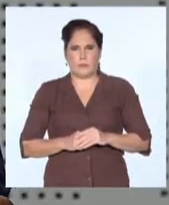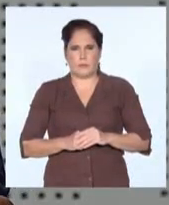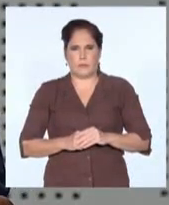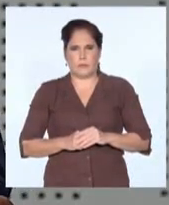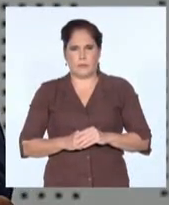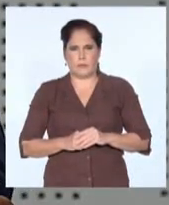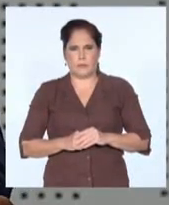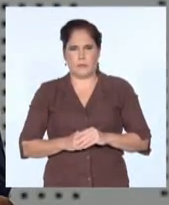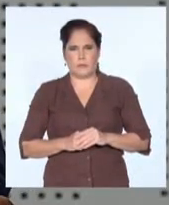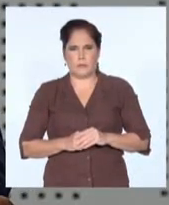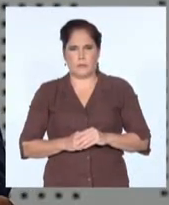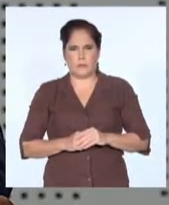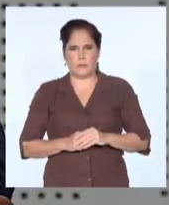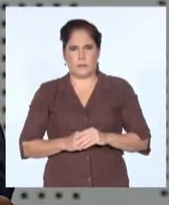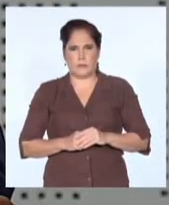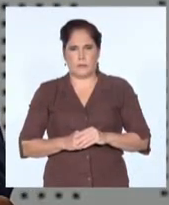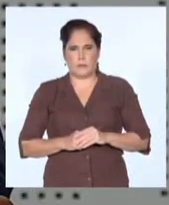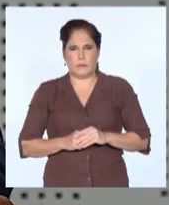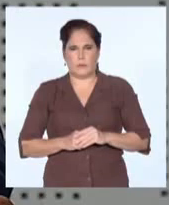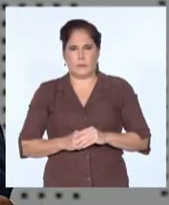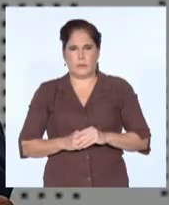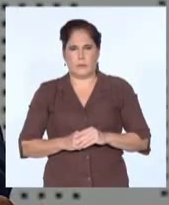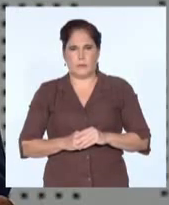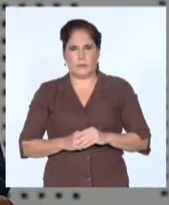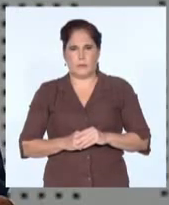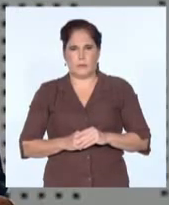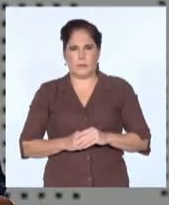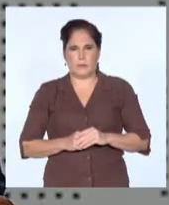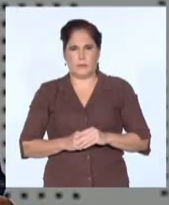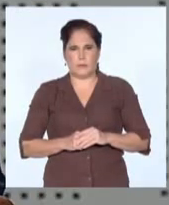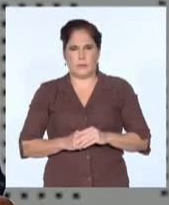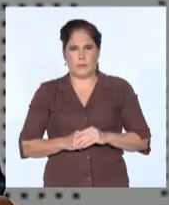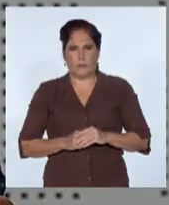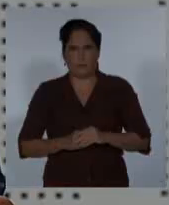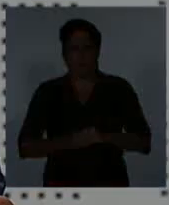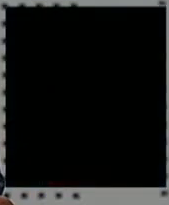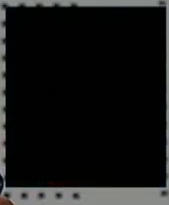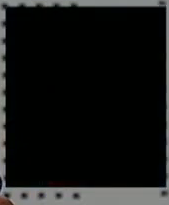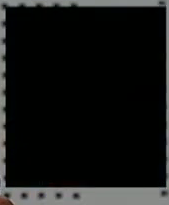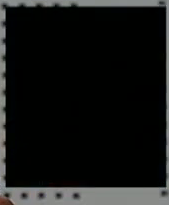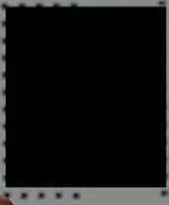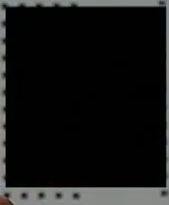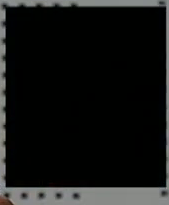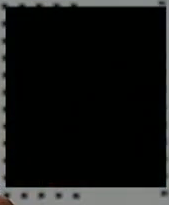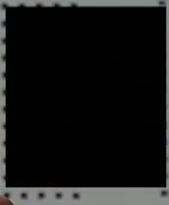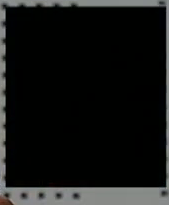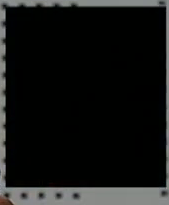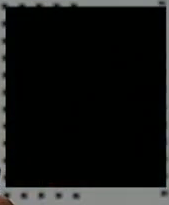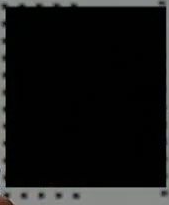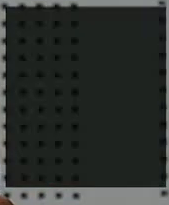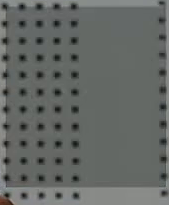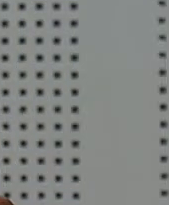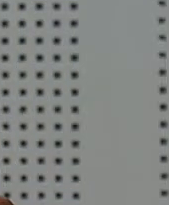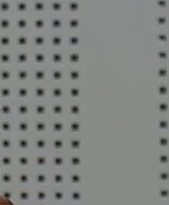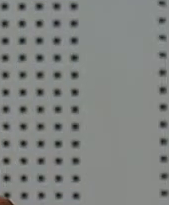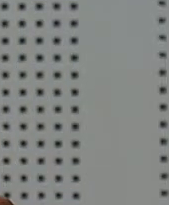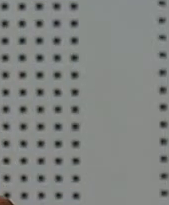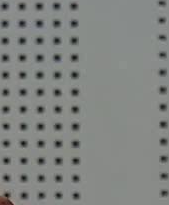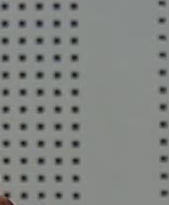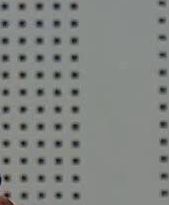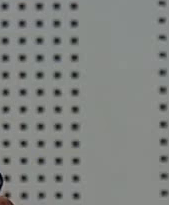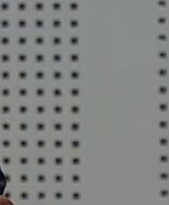reforcemos la unidad y la solidaridad del grupo, y el consenso ha sido un principio guía y debe